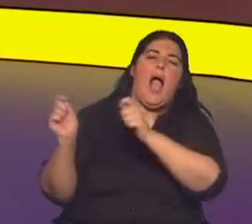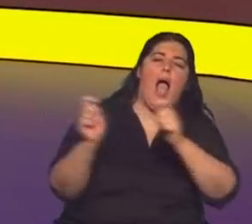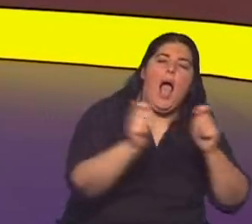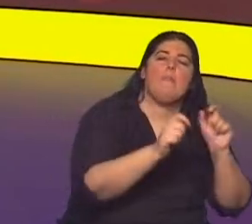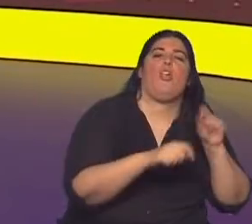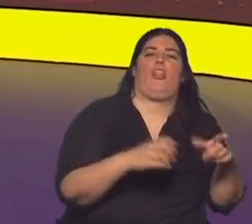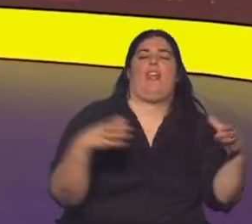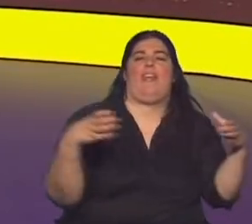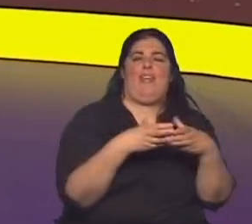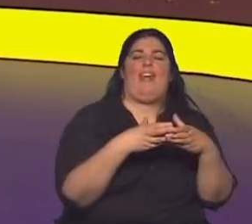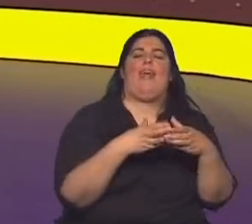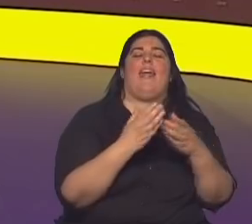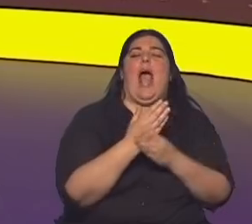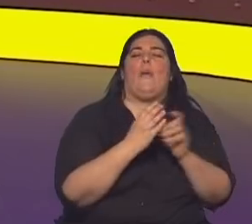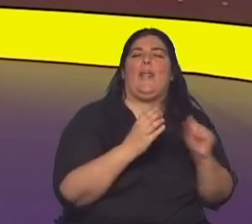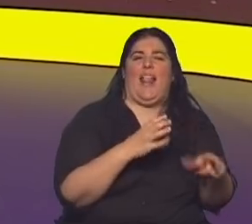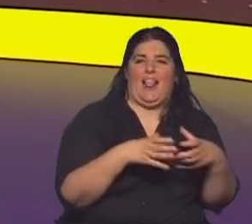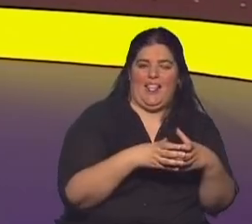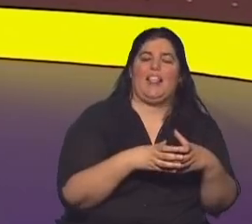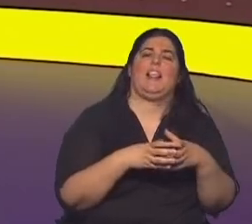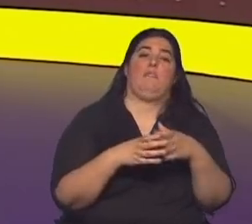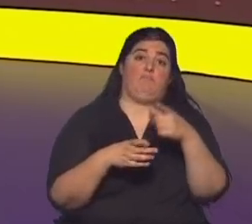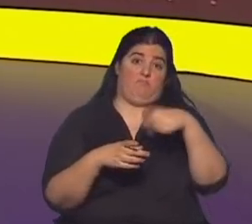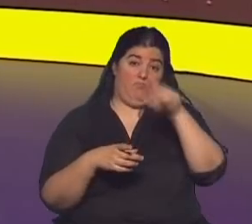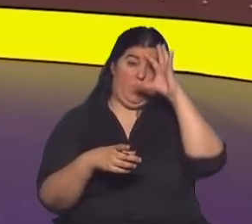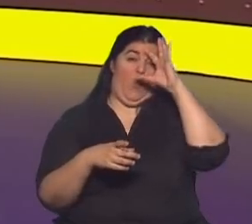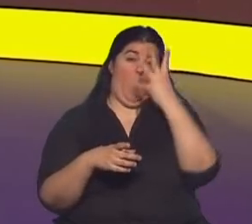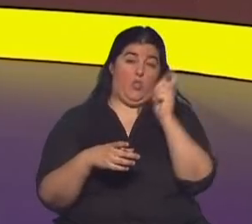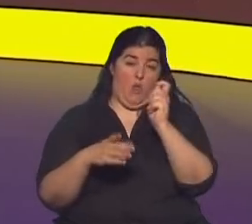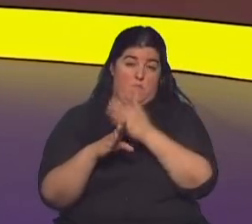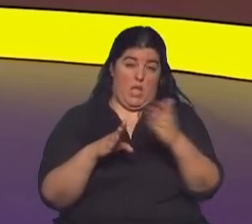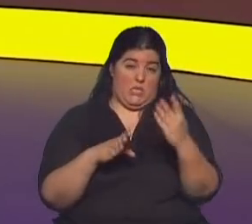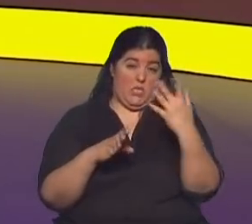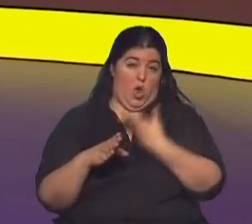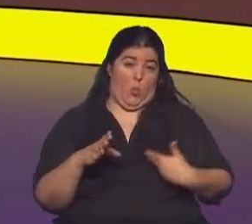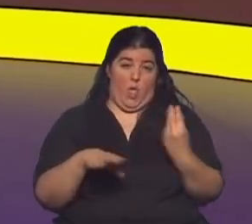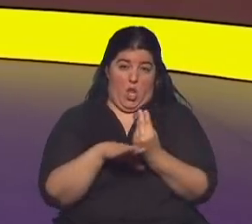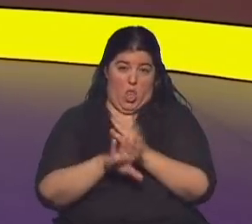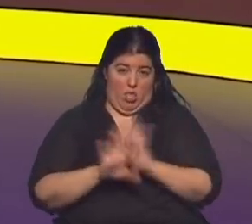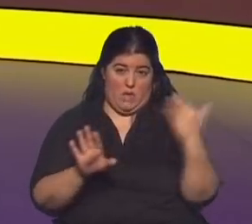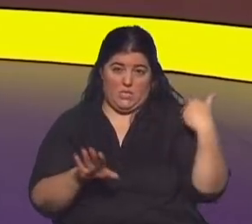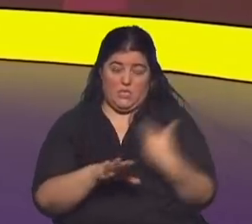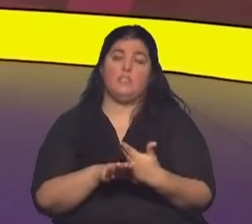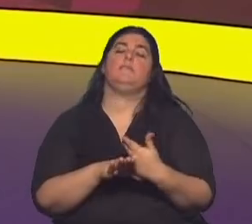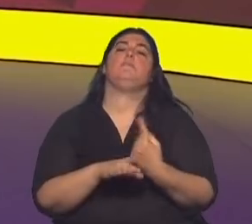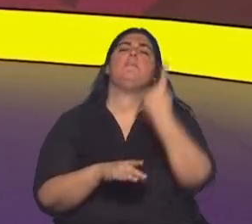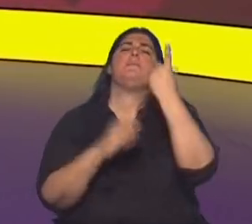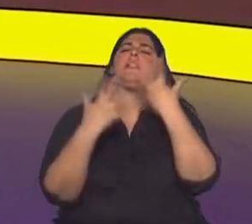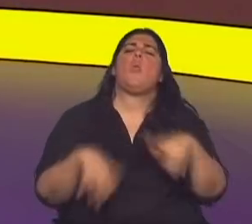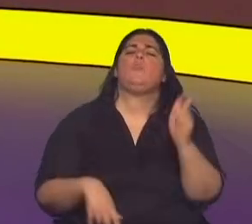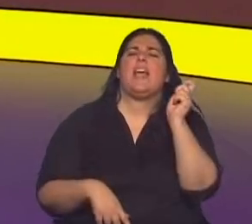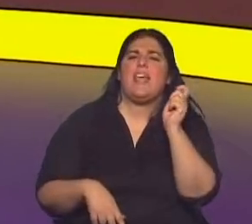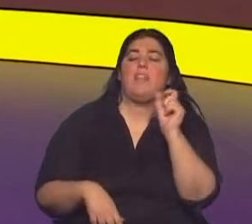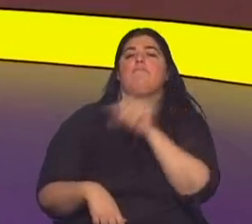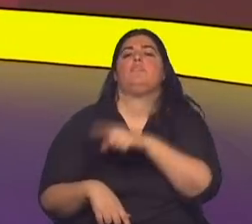Castillo en los últimos meses. Recordemos que tiene tan solo 4 meses al frente del gobierno, y la primera renuncia fue la de su canciller en